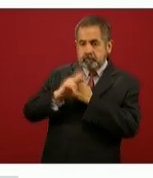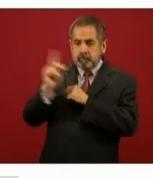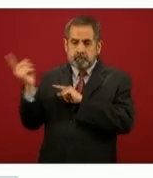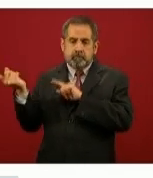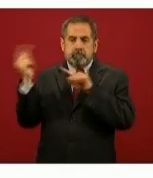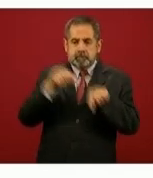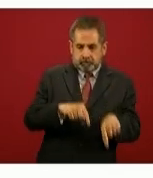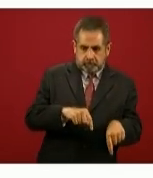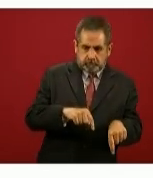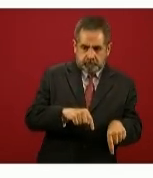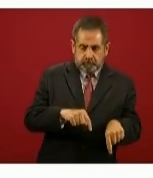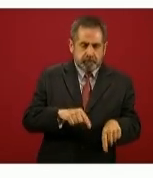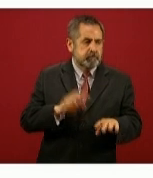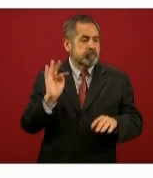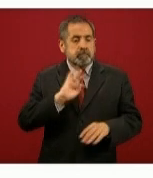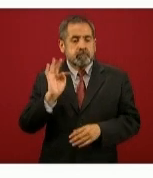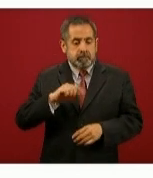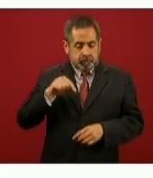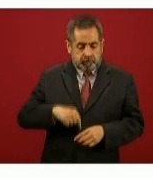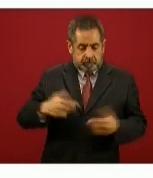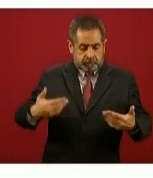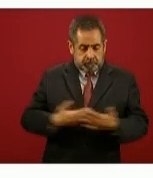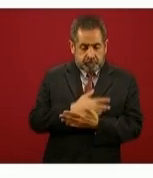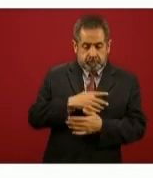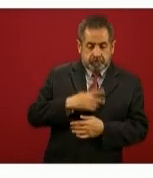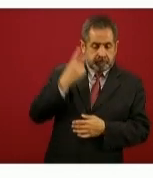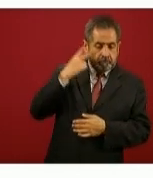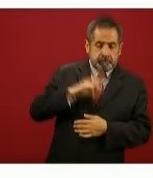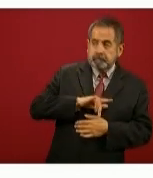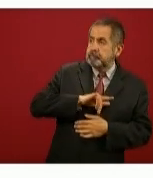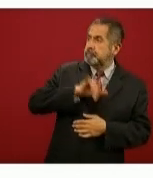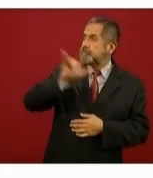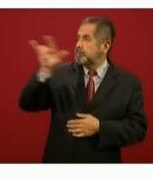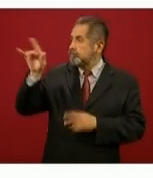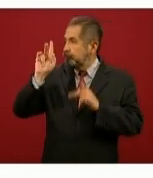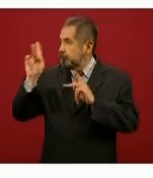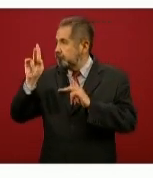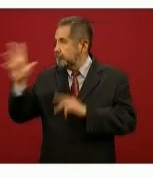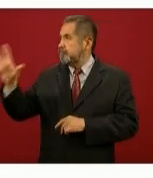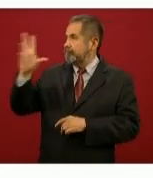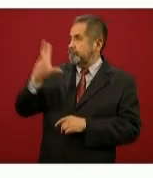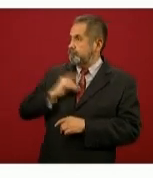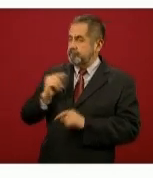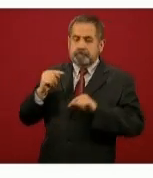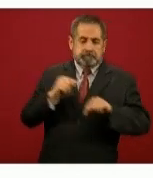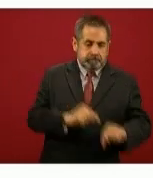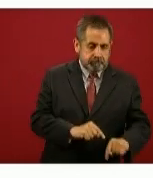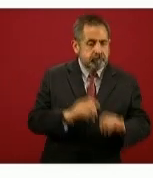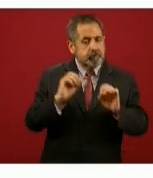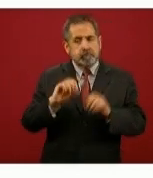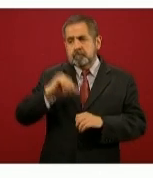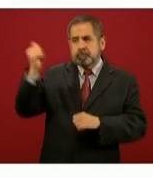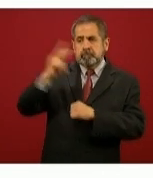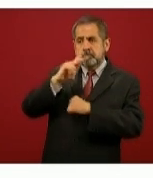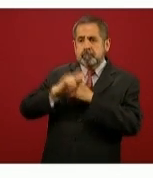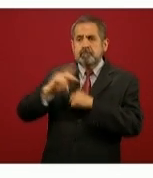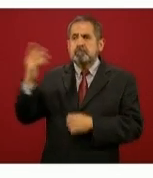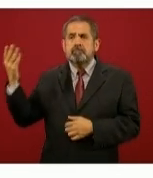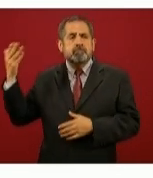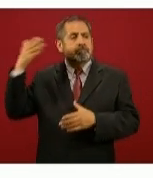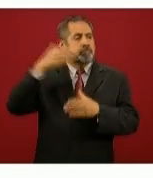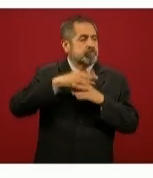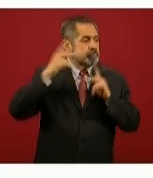ya sea por connacionales que viajaron o por ciudadanos de otras nacionalidades que llegaron a México. Sin